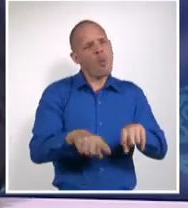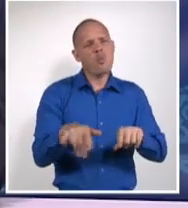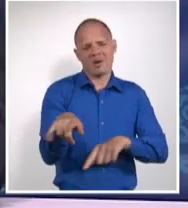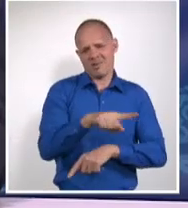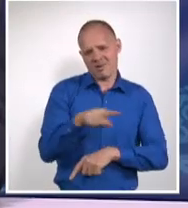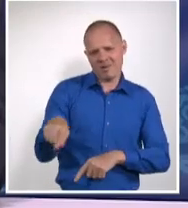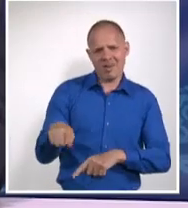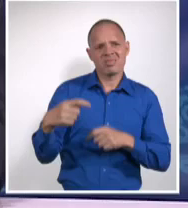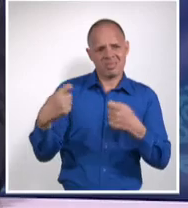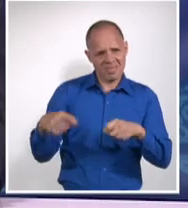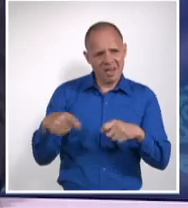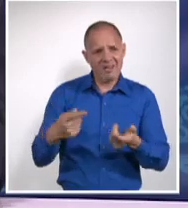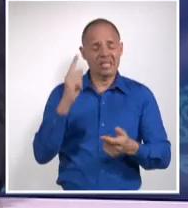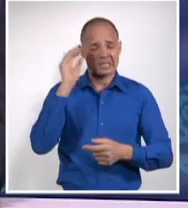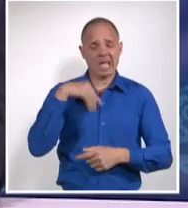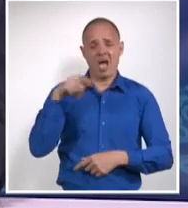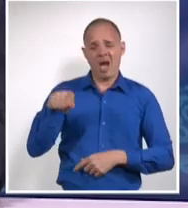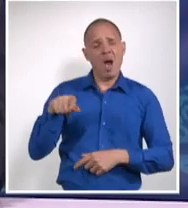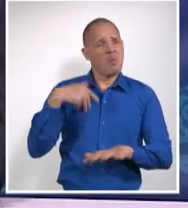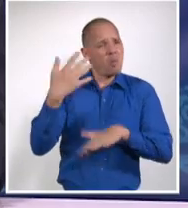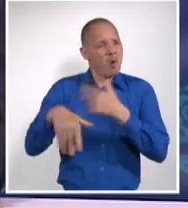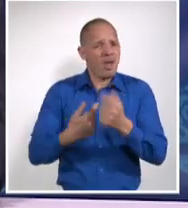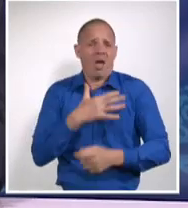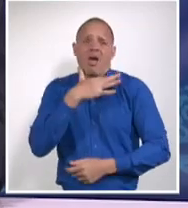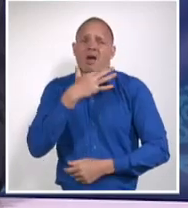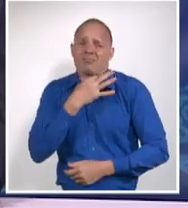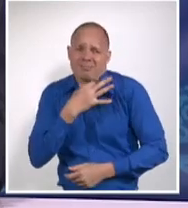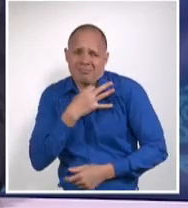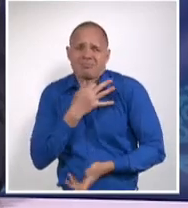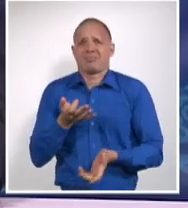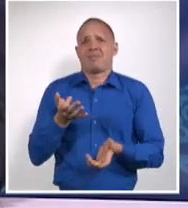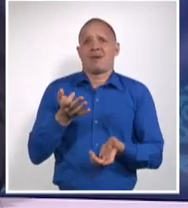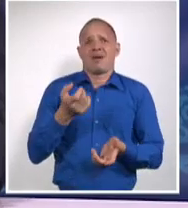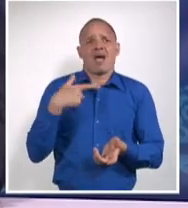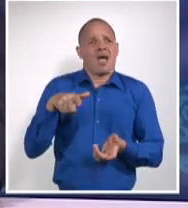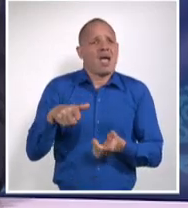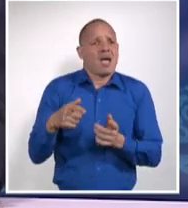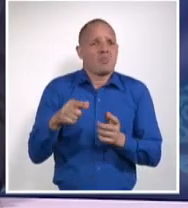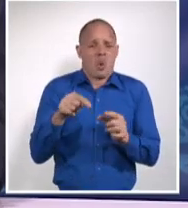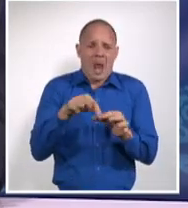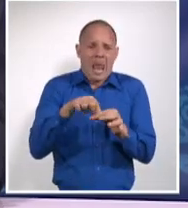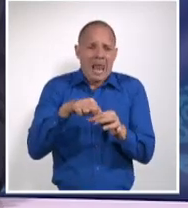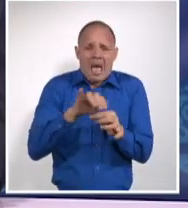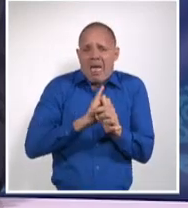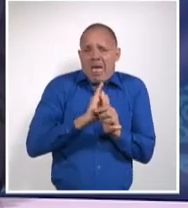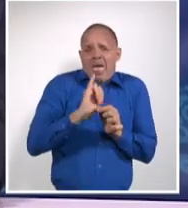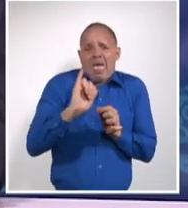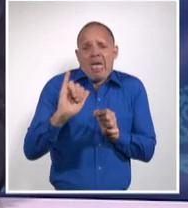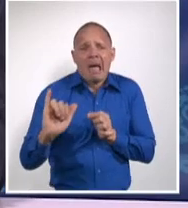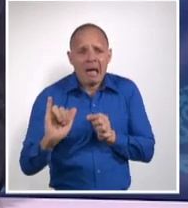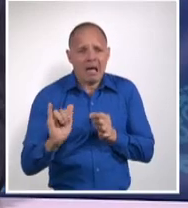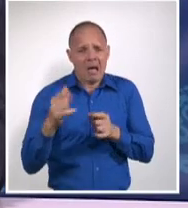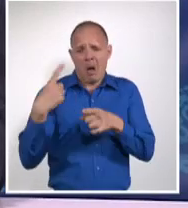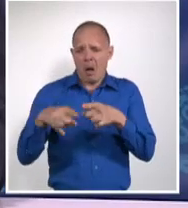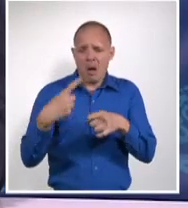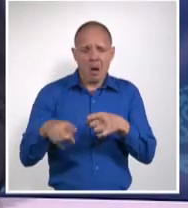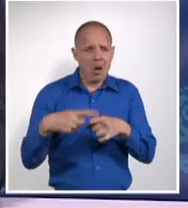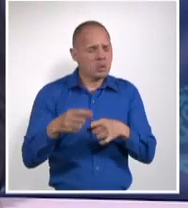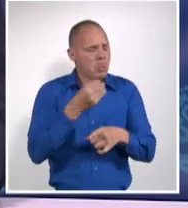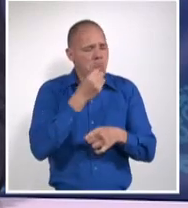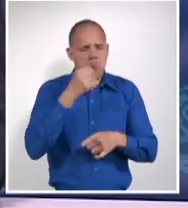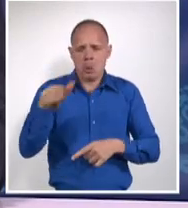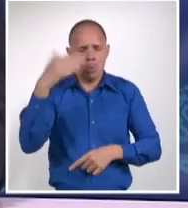económica geográfica o política es en los momentos de crisis que conocemos a los verdaderamente